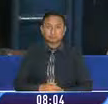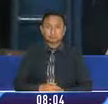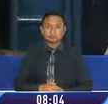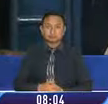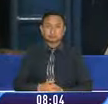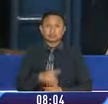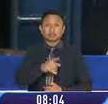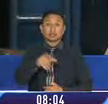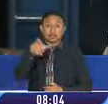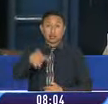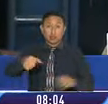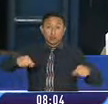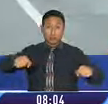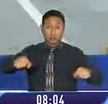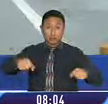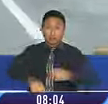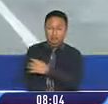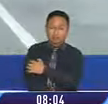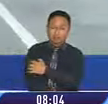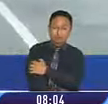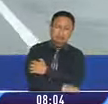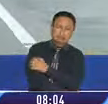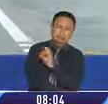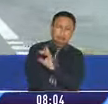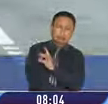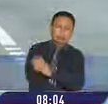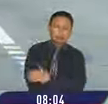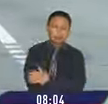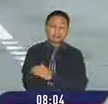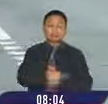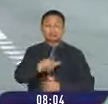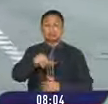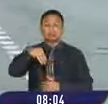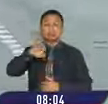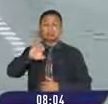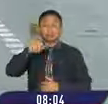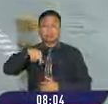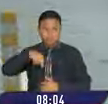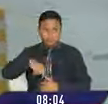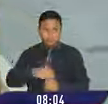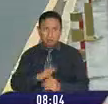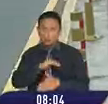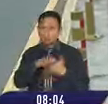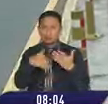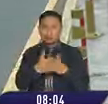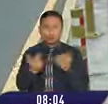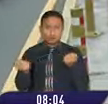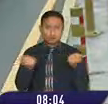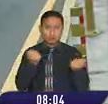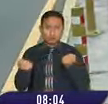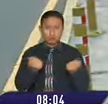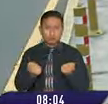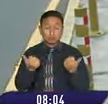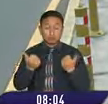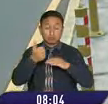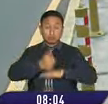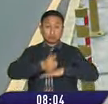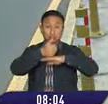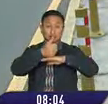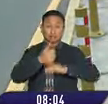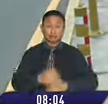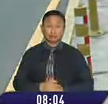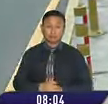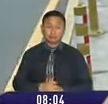El señor de la moto, estaba herido el brazo. Desde la AMT aseguran que se está realizando todas las acciones necesarias ante las autoridades